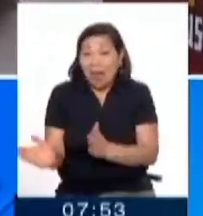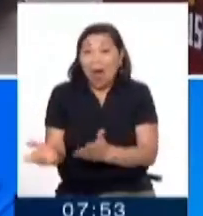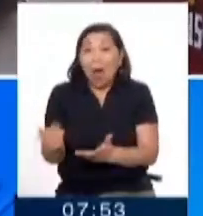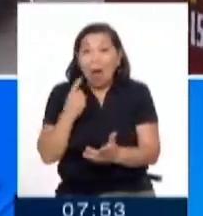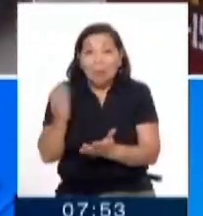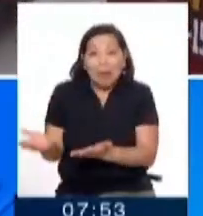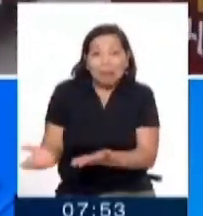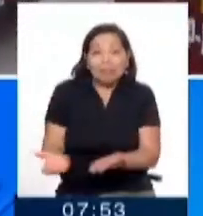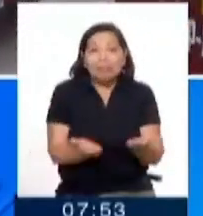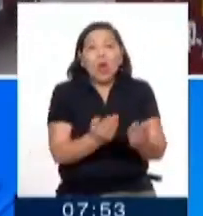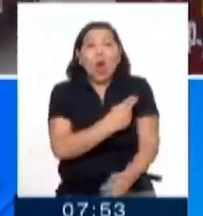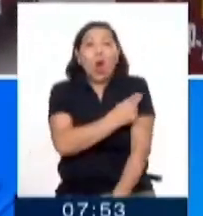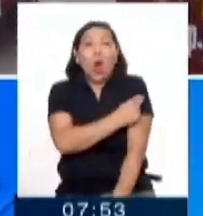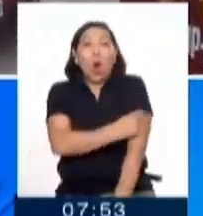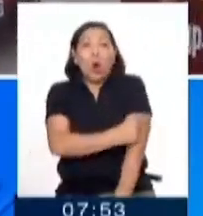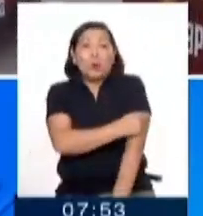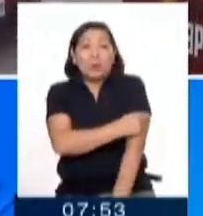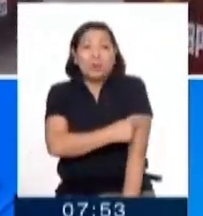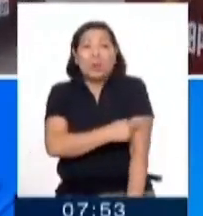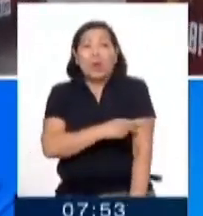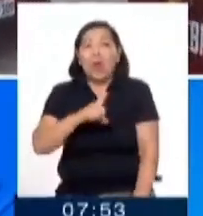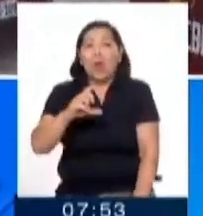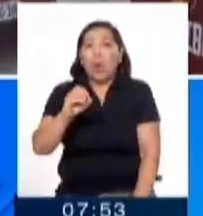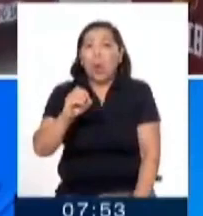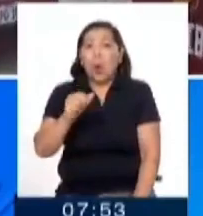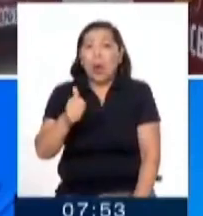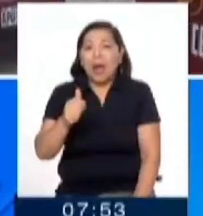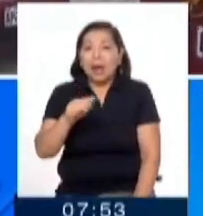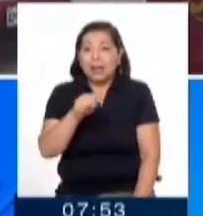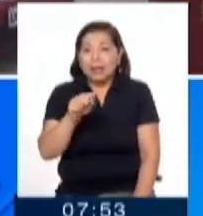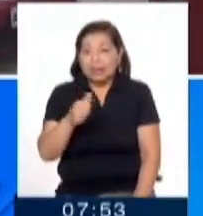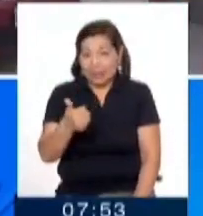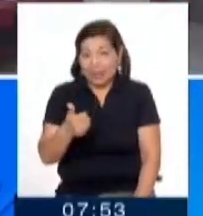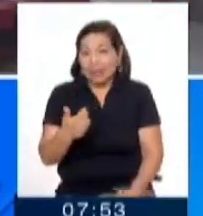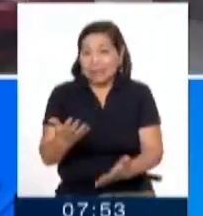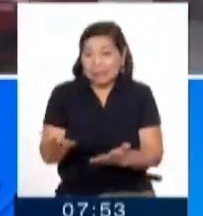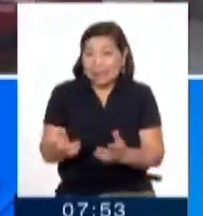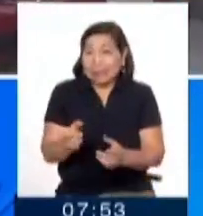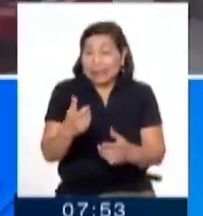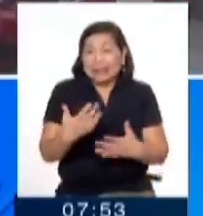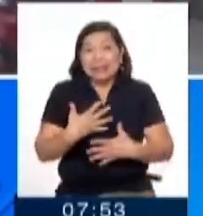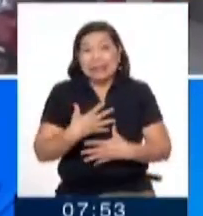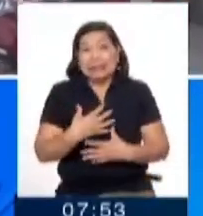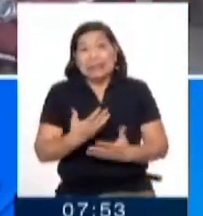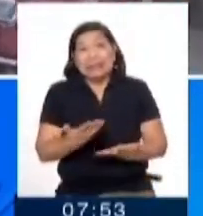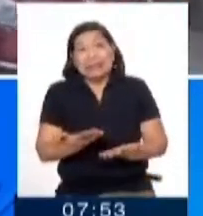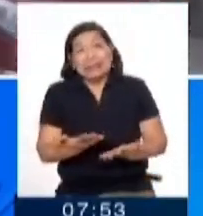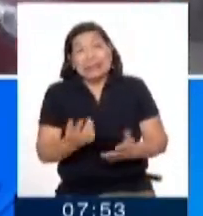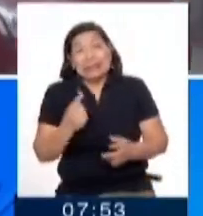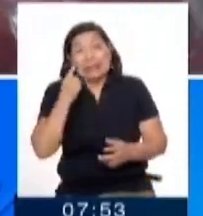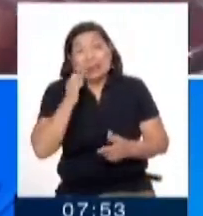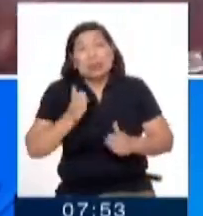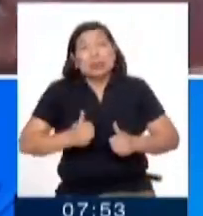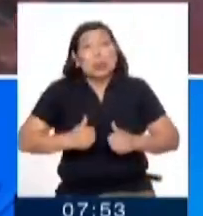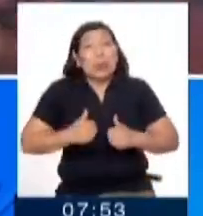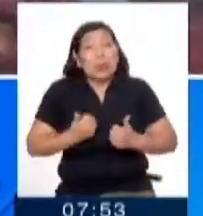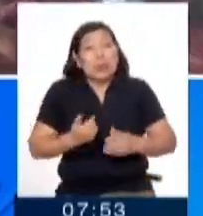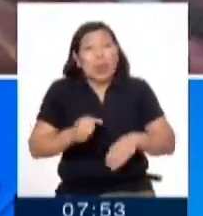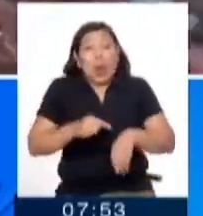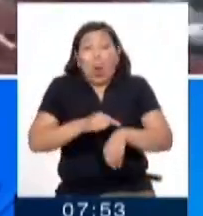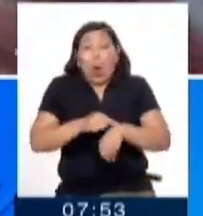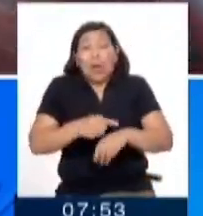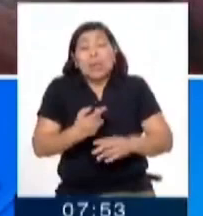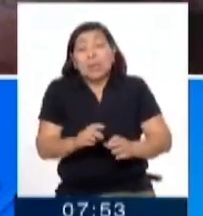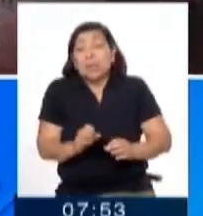trabajo que han realizado, o sea, también largas horas para poder estabilizar y luego rescatar a esa persona que corría riesgo su vida, ¿no?, con el pasar de las